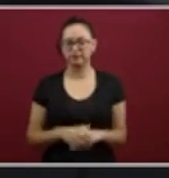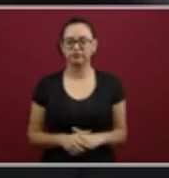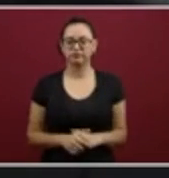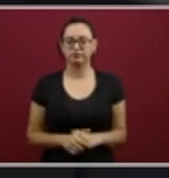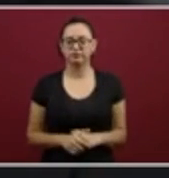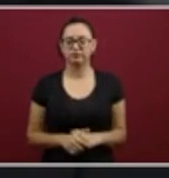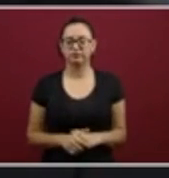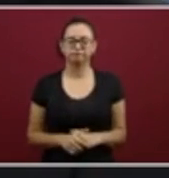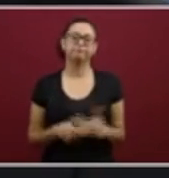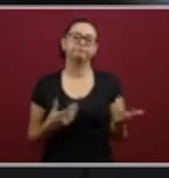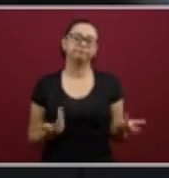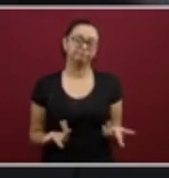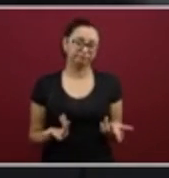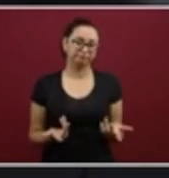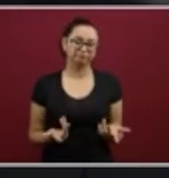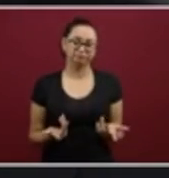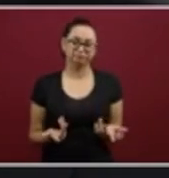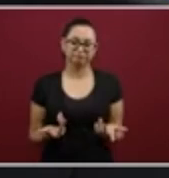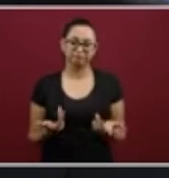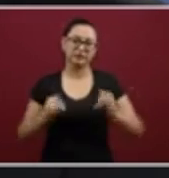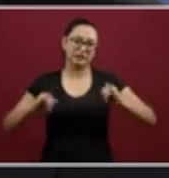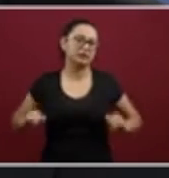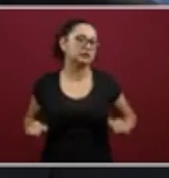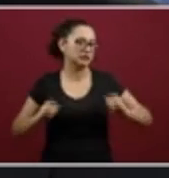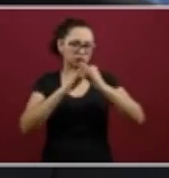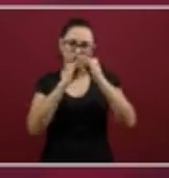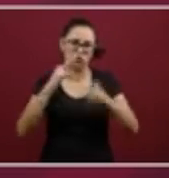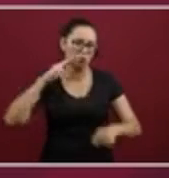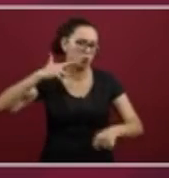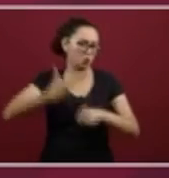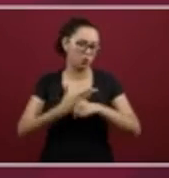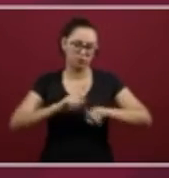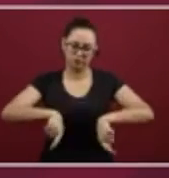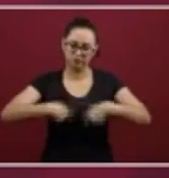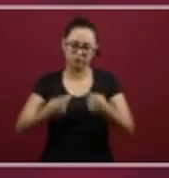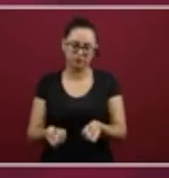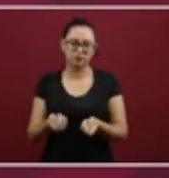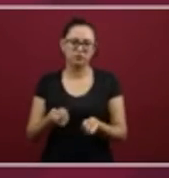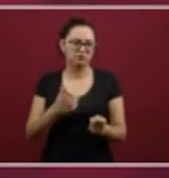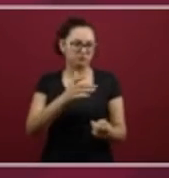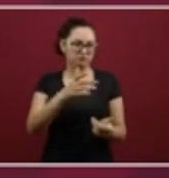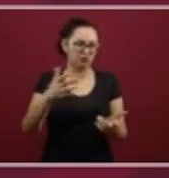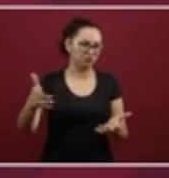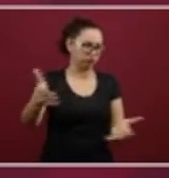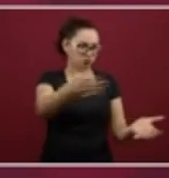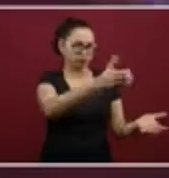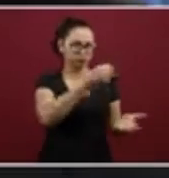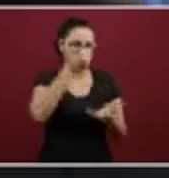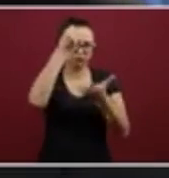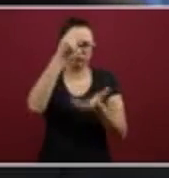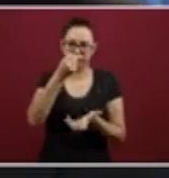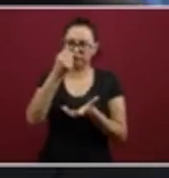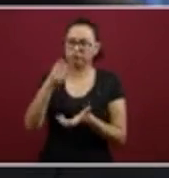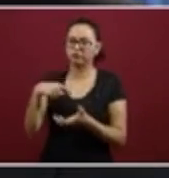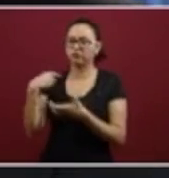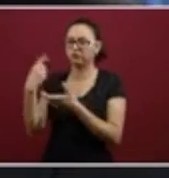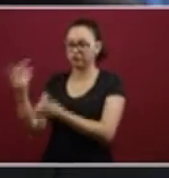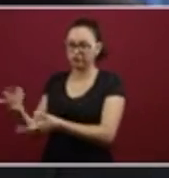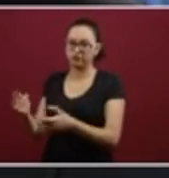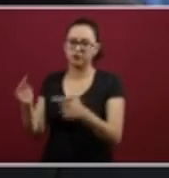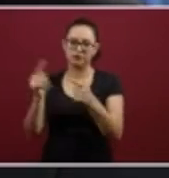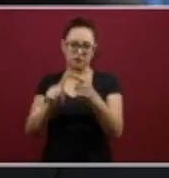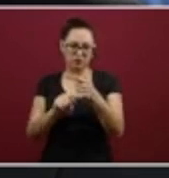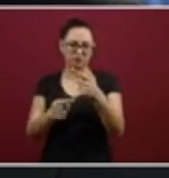marco, insisto, del instituto para devolverle al pueblo lo robado, sería otra subasta después de estos